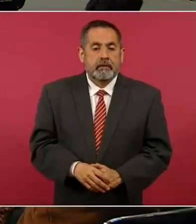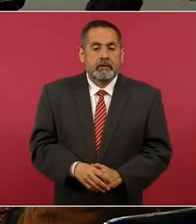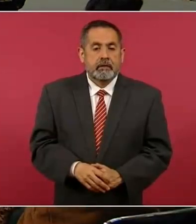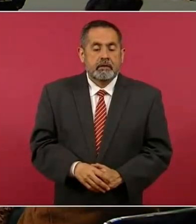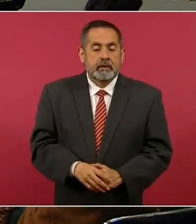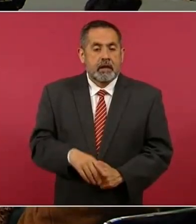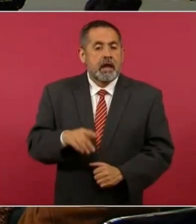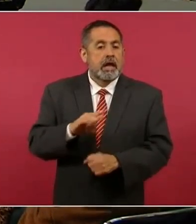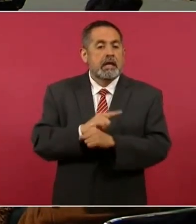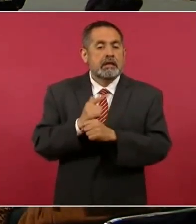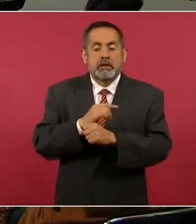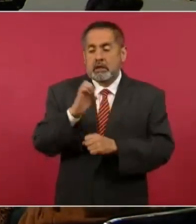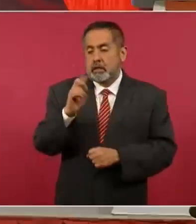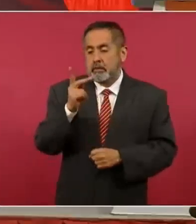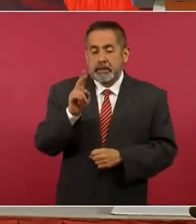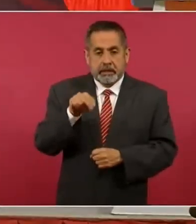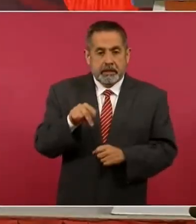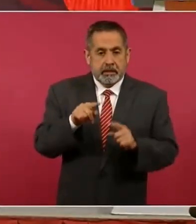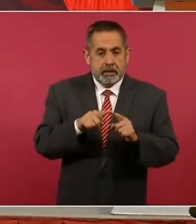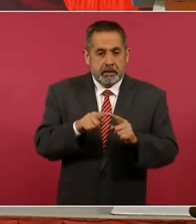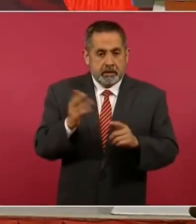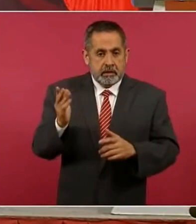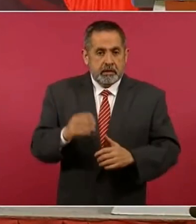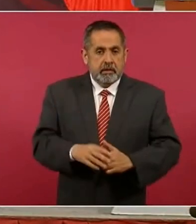el licenciado Peña Nieto,